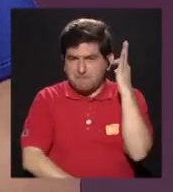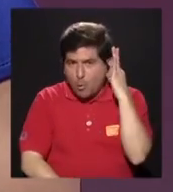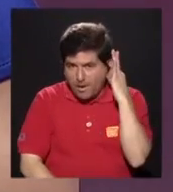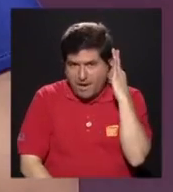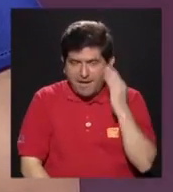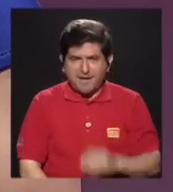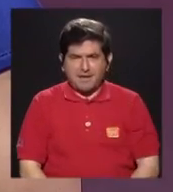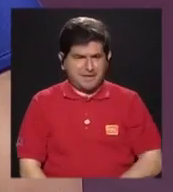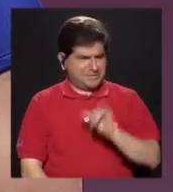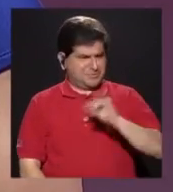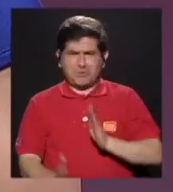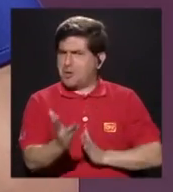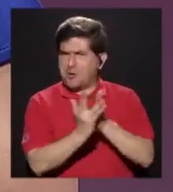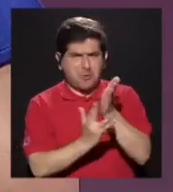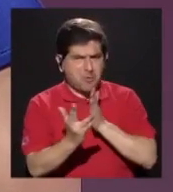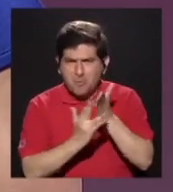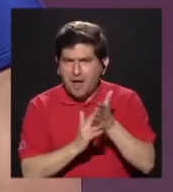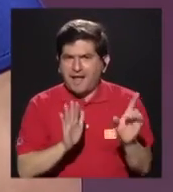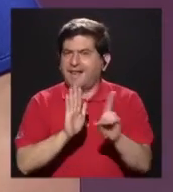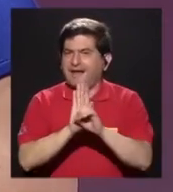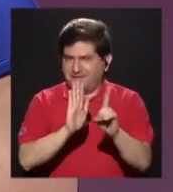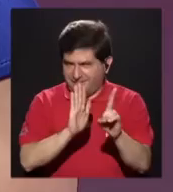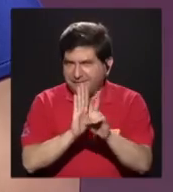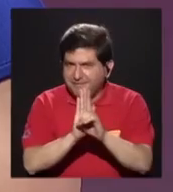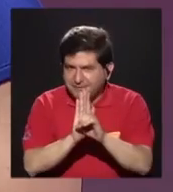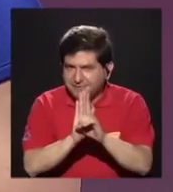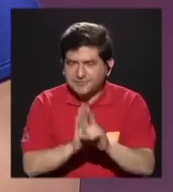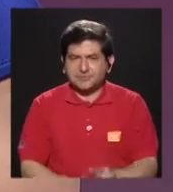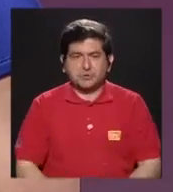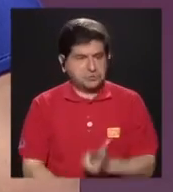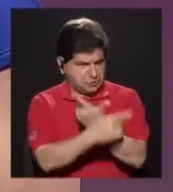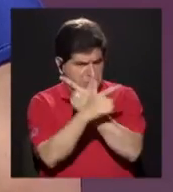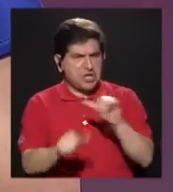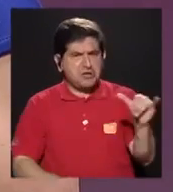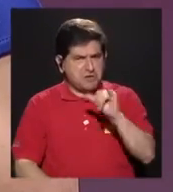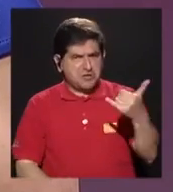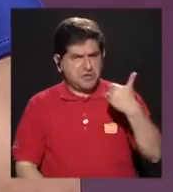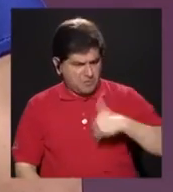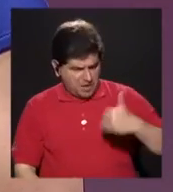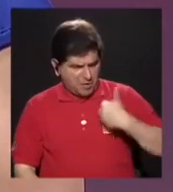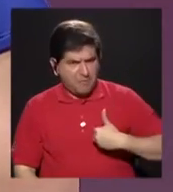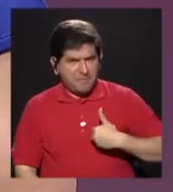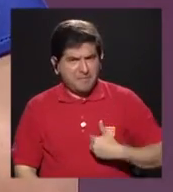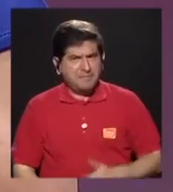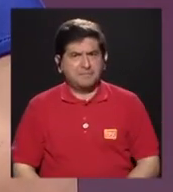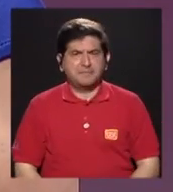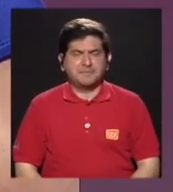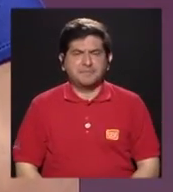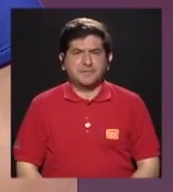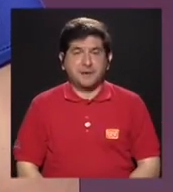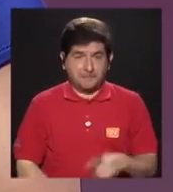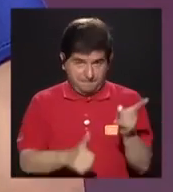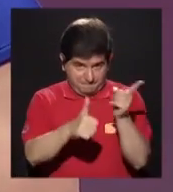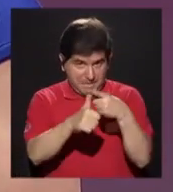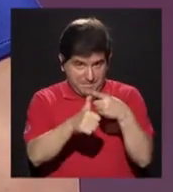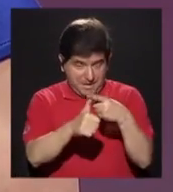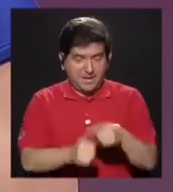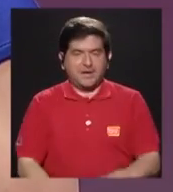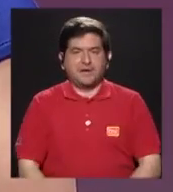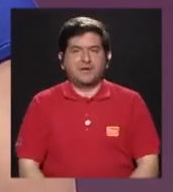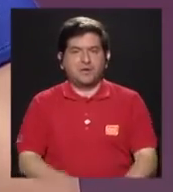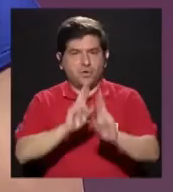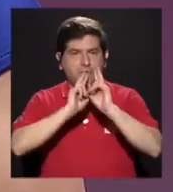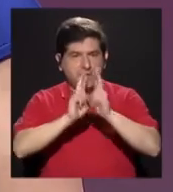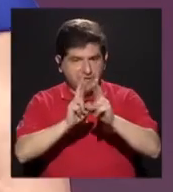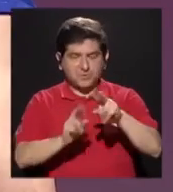tenemos el mismo acceso a los derechos verdad a las libertades que tienen los hombres eso es lo primero la respuesta va a